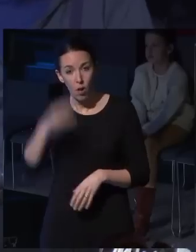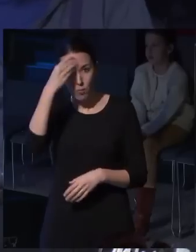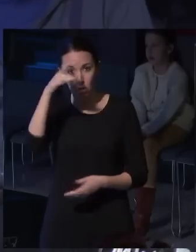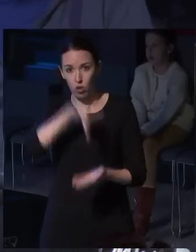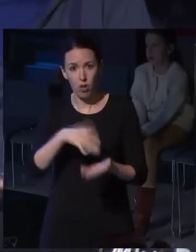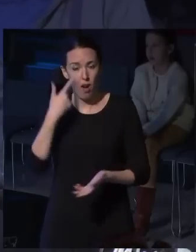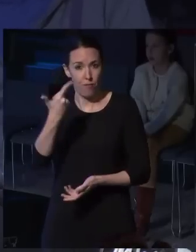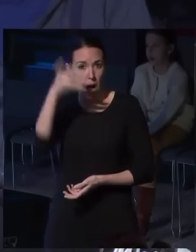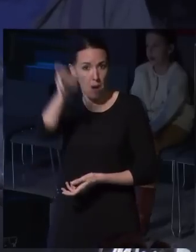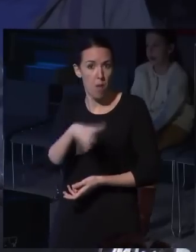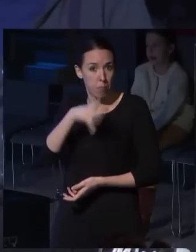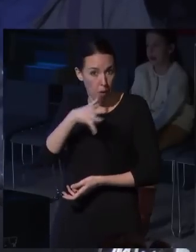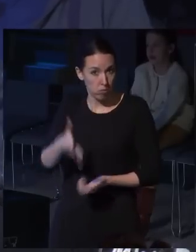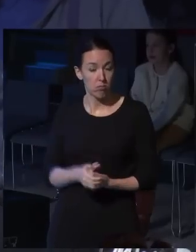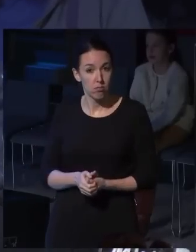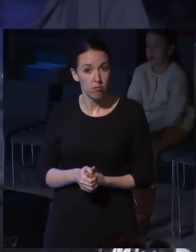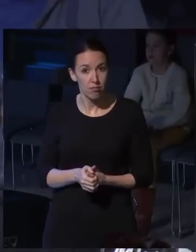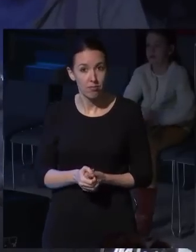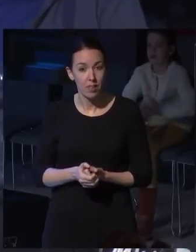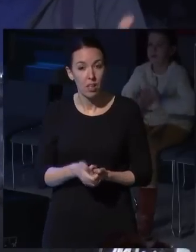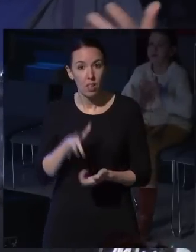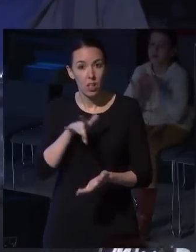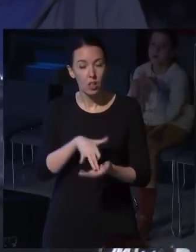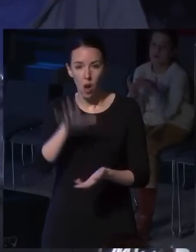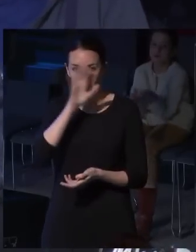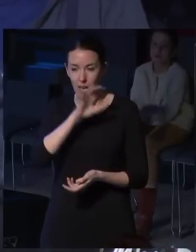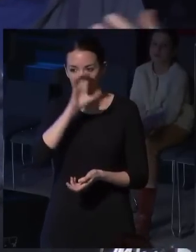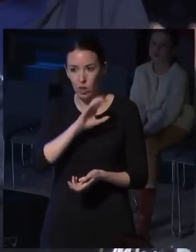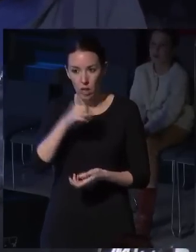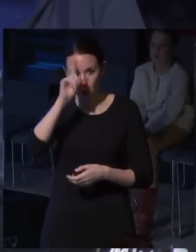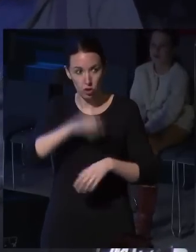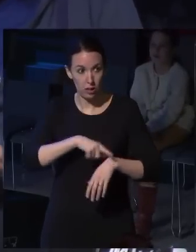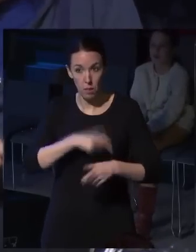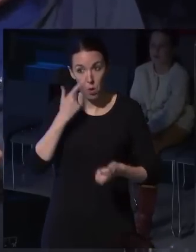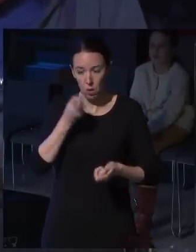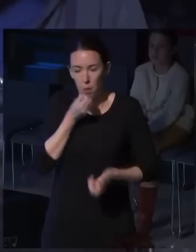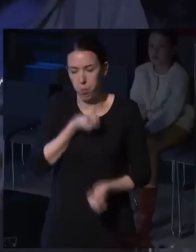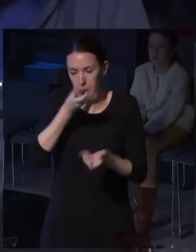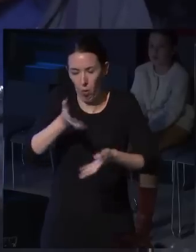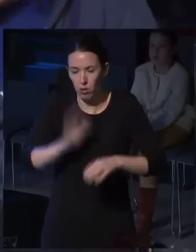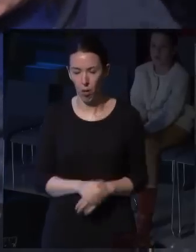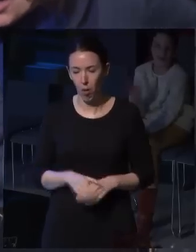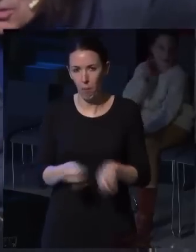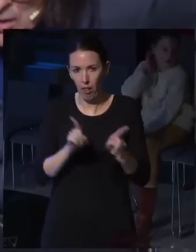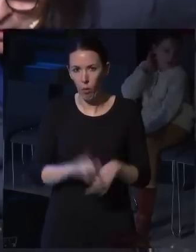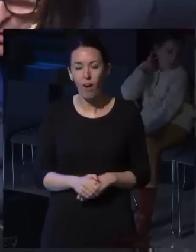pasado la historia por ese tipo de cosas, y voy a contar una anécdota que no sé de tiempo, pero sí, lo voy a contar.